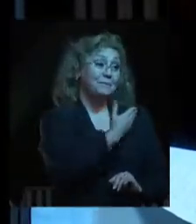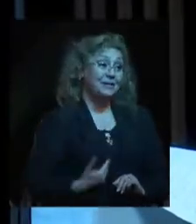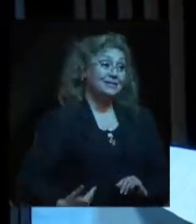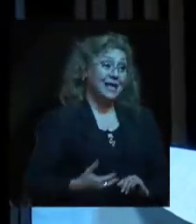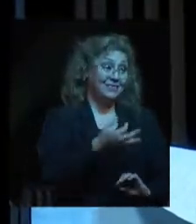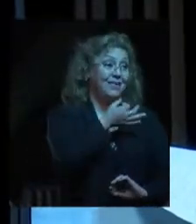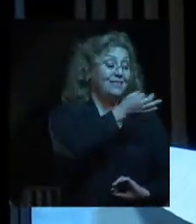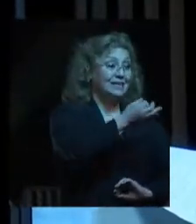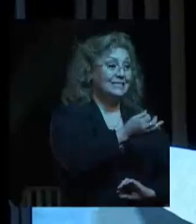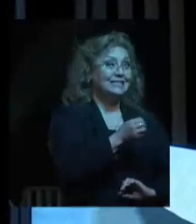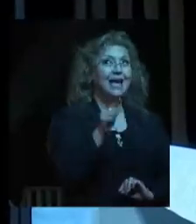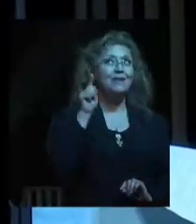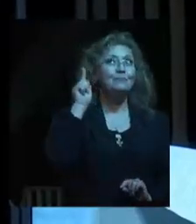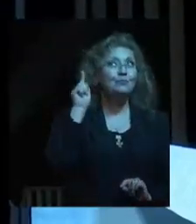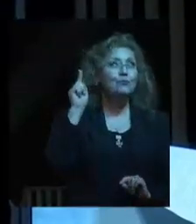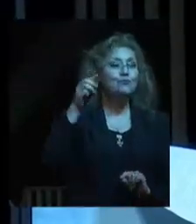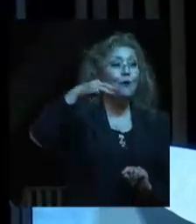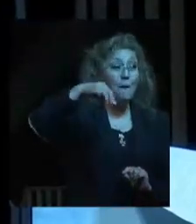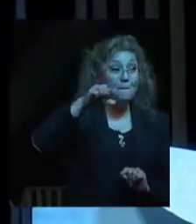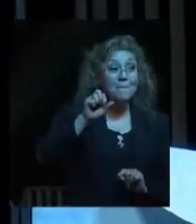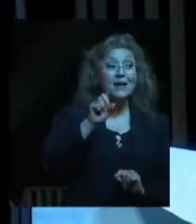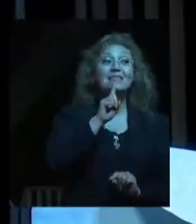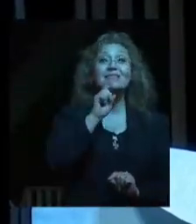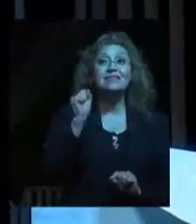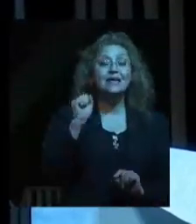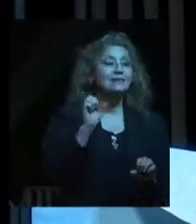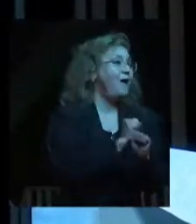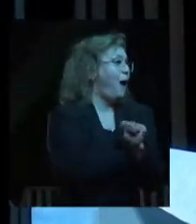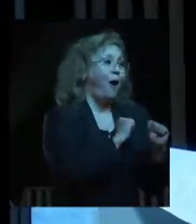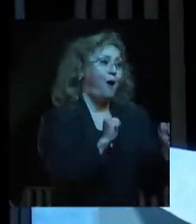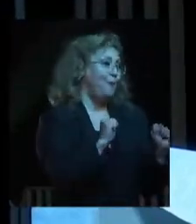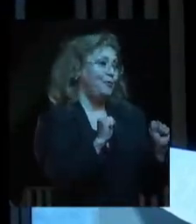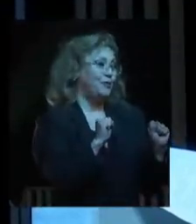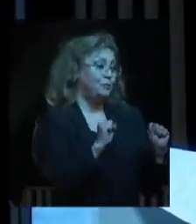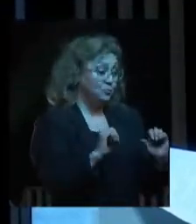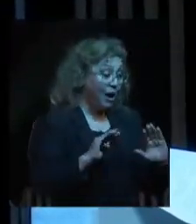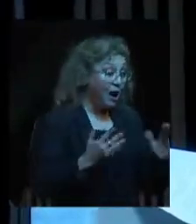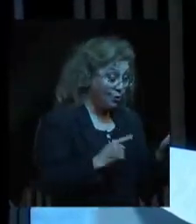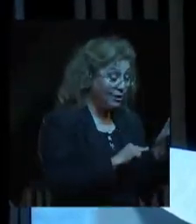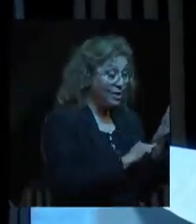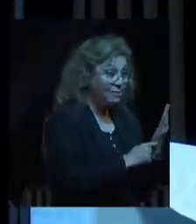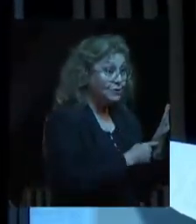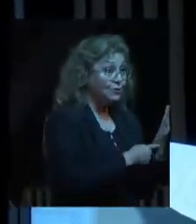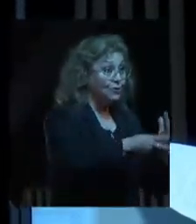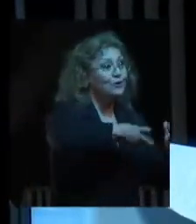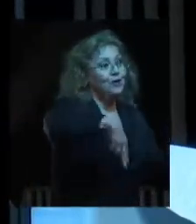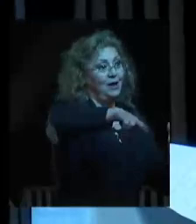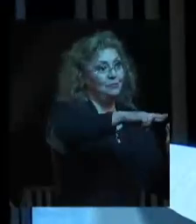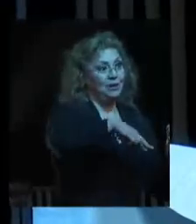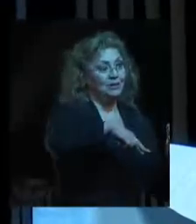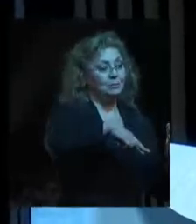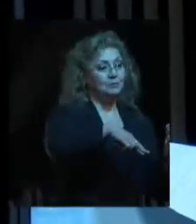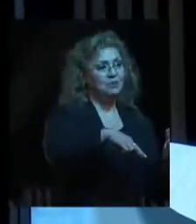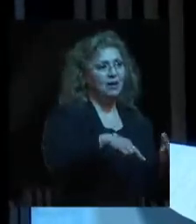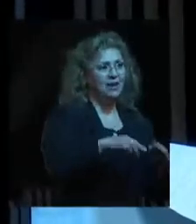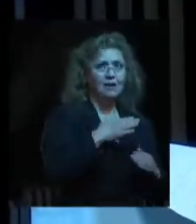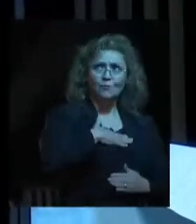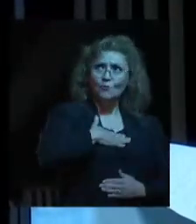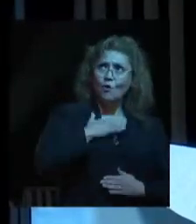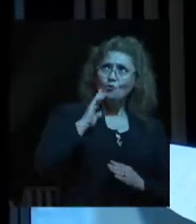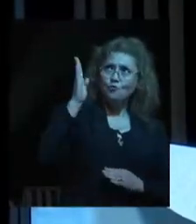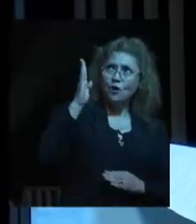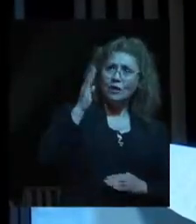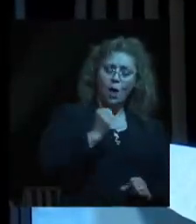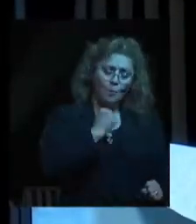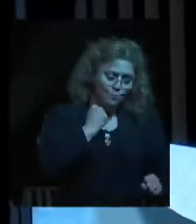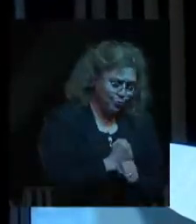gracia de ir a Marte es que no podemos ir a Marte con la tecnología actual. Y si queremos ir, vamos a tener que estudiar más, trabajar